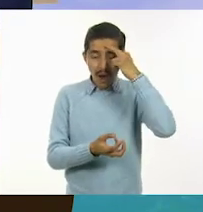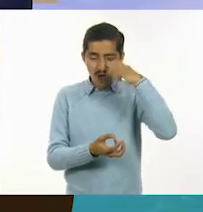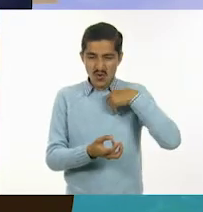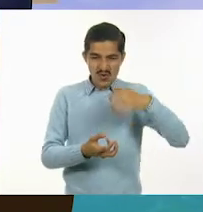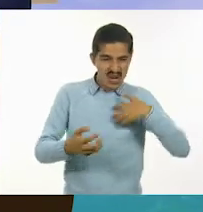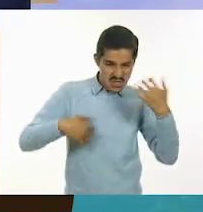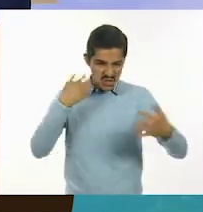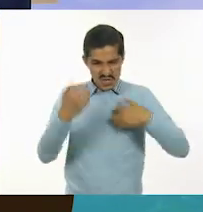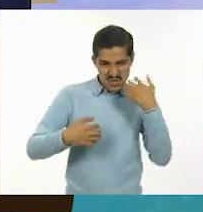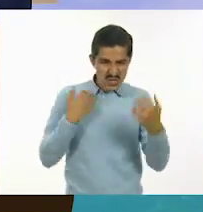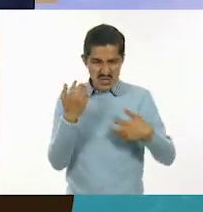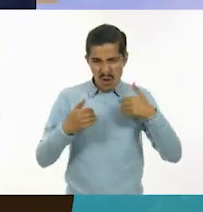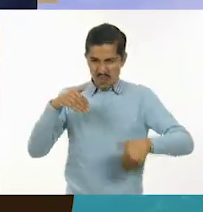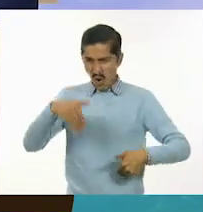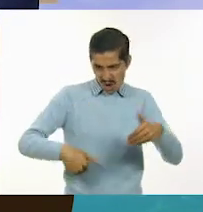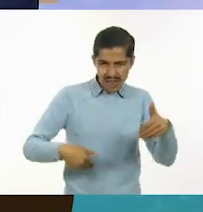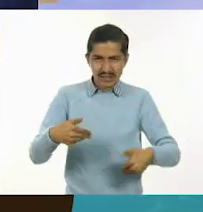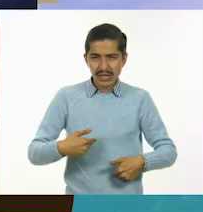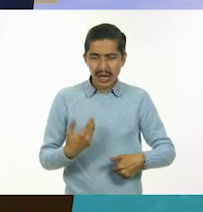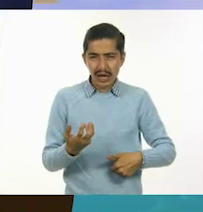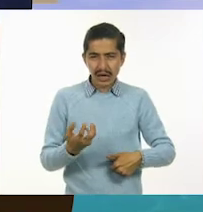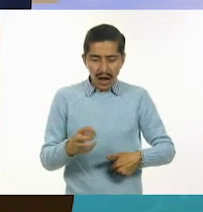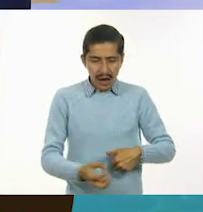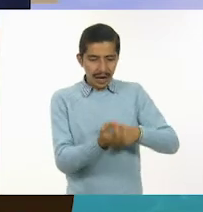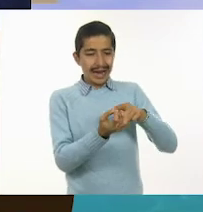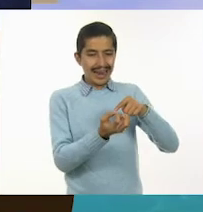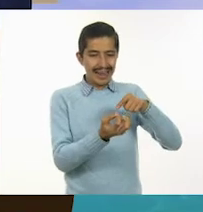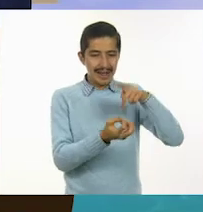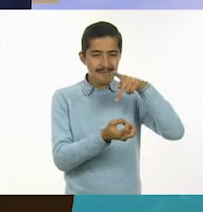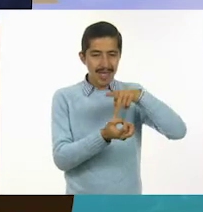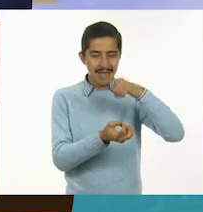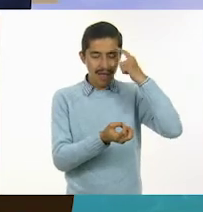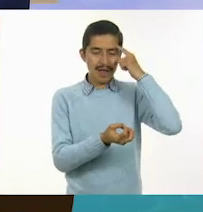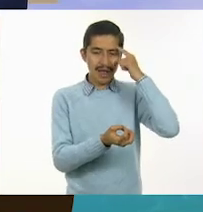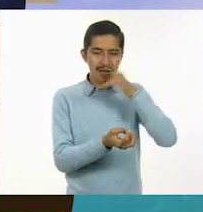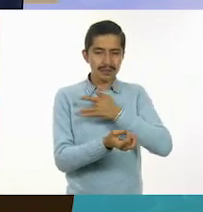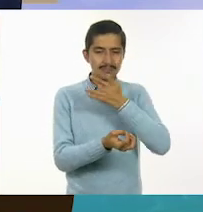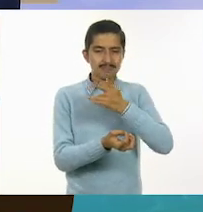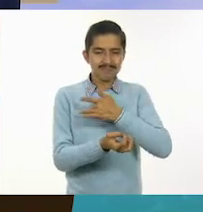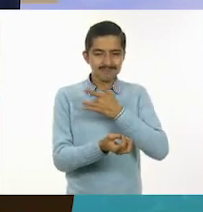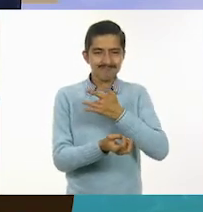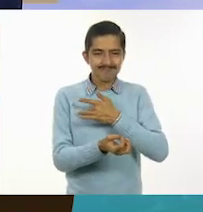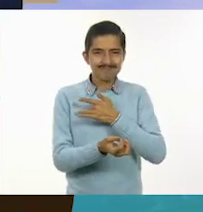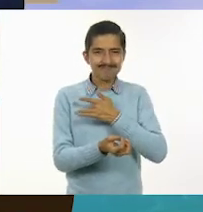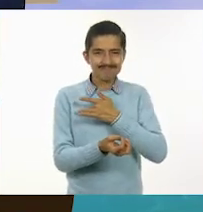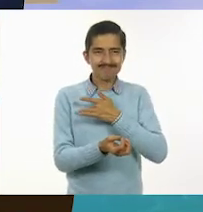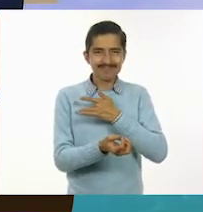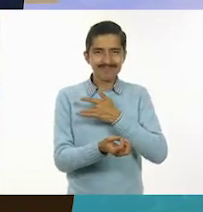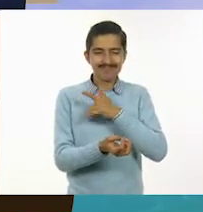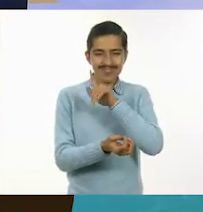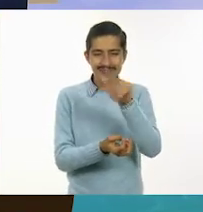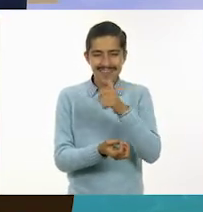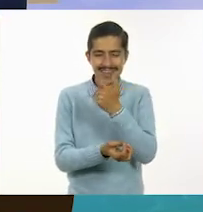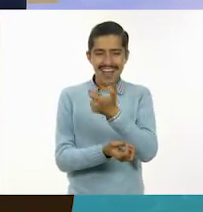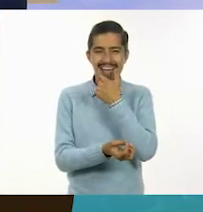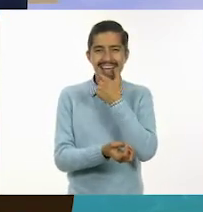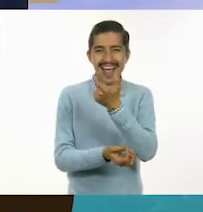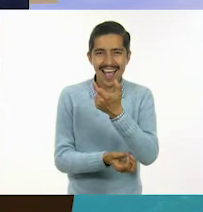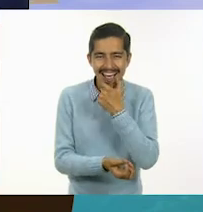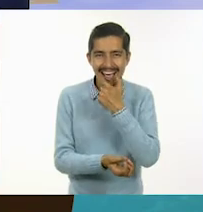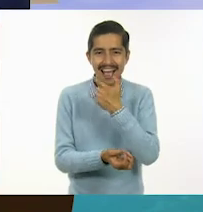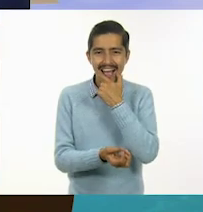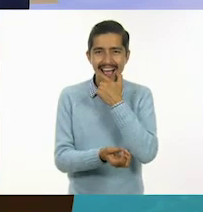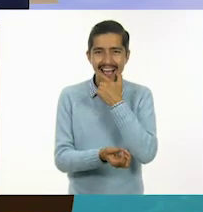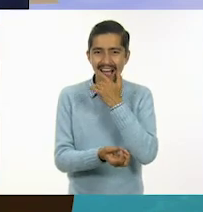o inquietaba, tenía que pensar lo que estaba sintiendo y quizás hasta soltar una carcajada antes